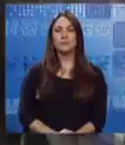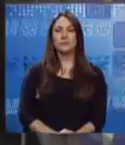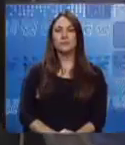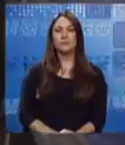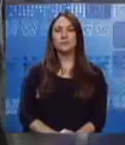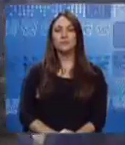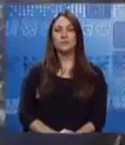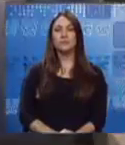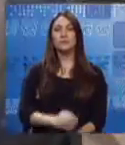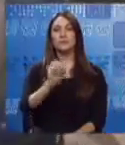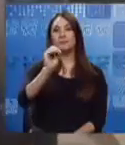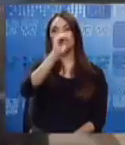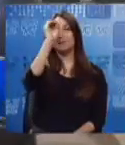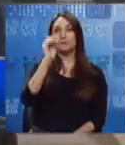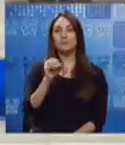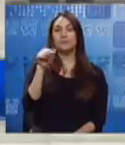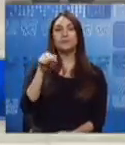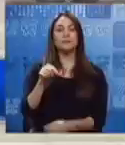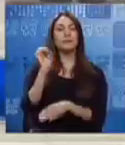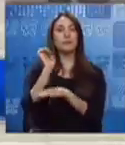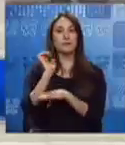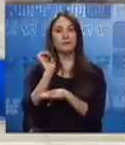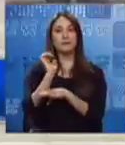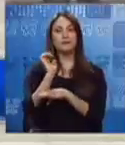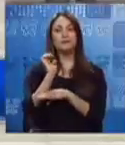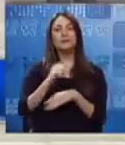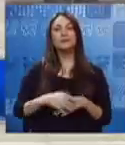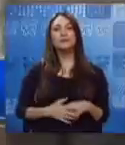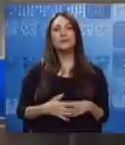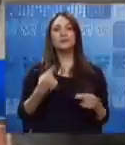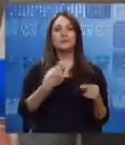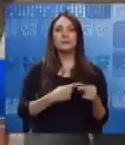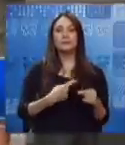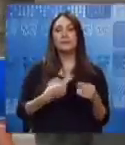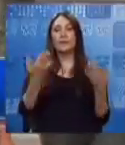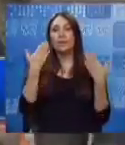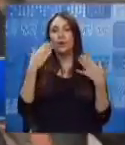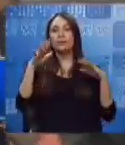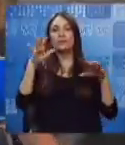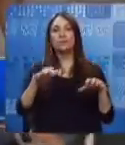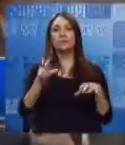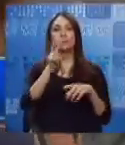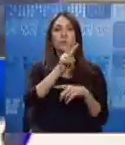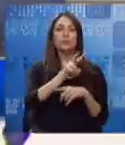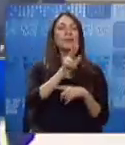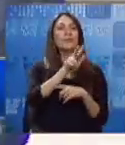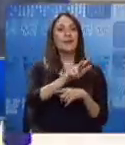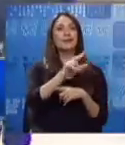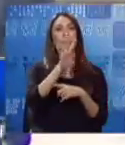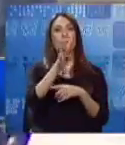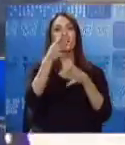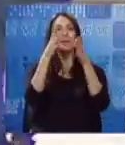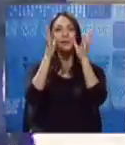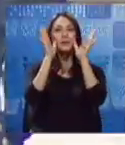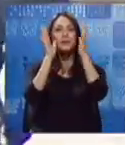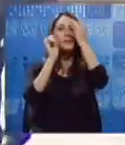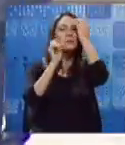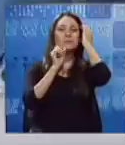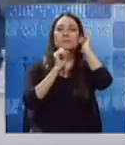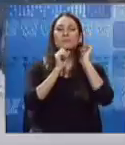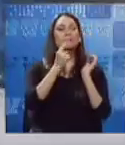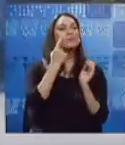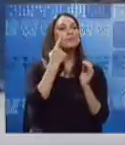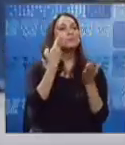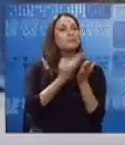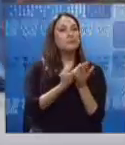La encuesta de Opinión Pública Ecuador fue realizada en Quito y Guayaquil los días 3 y 4 de diciembre y se tomó una